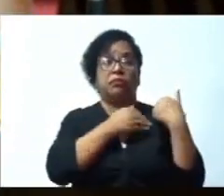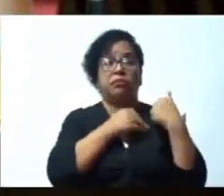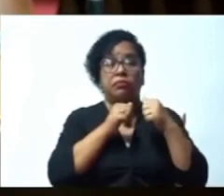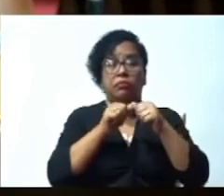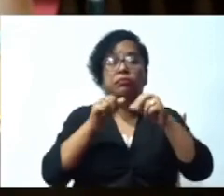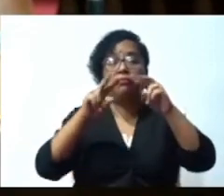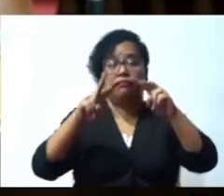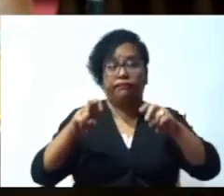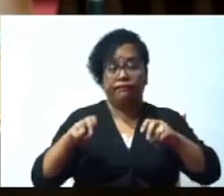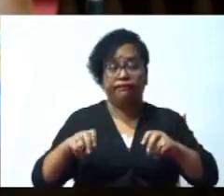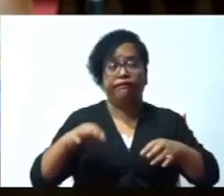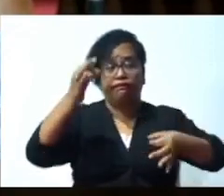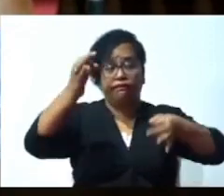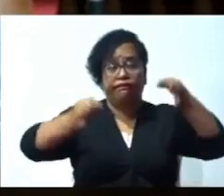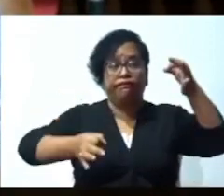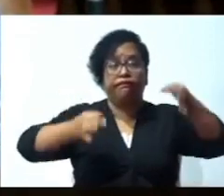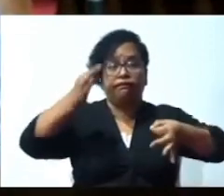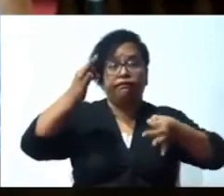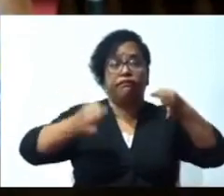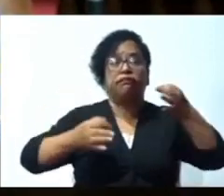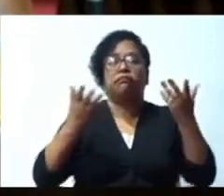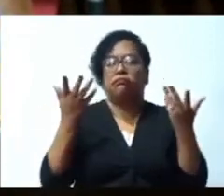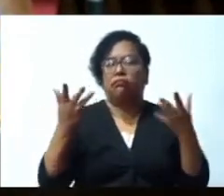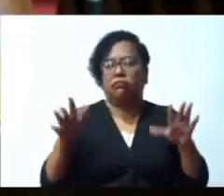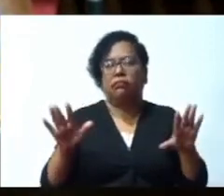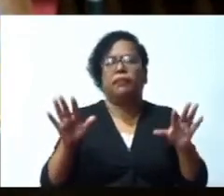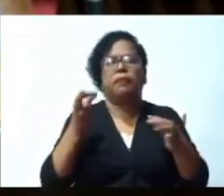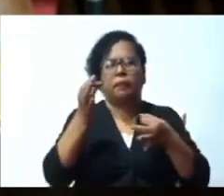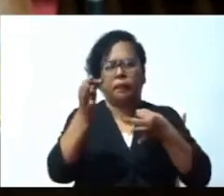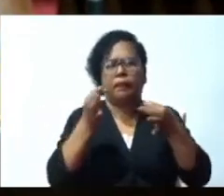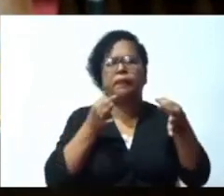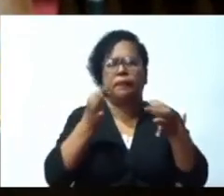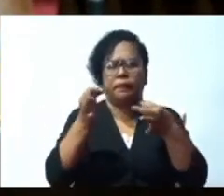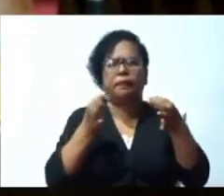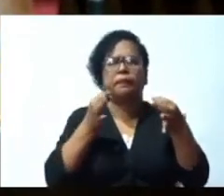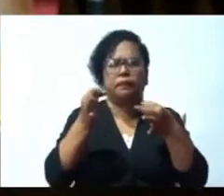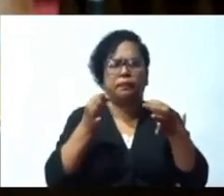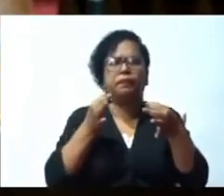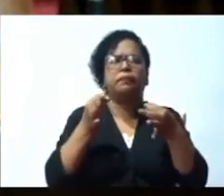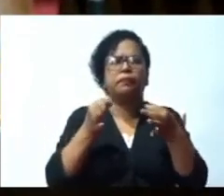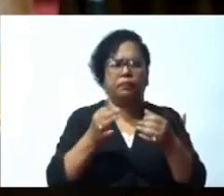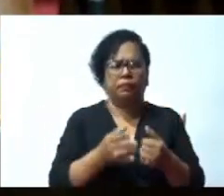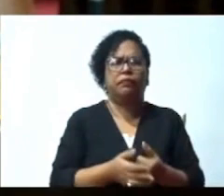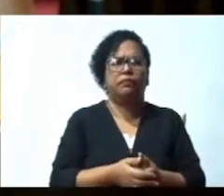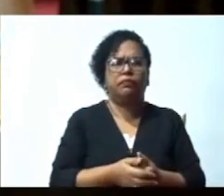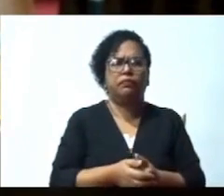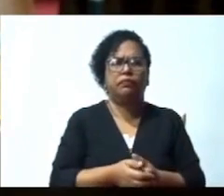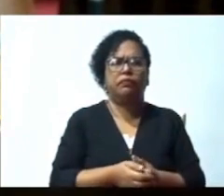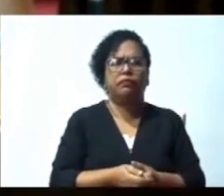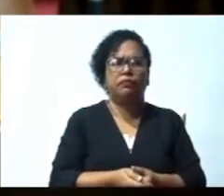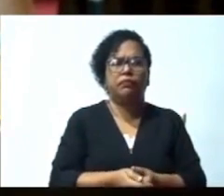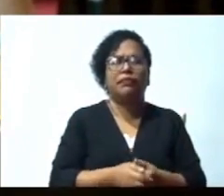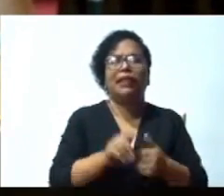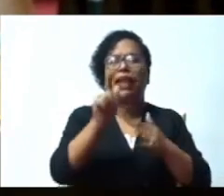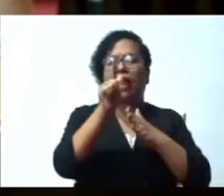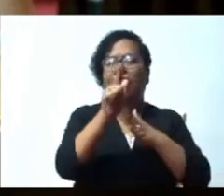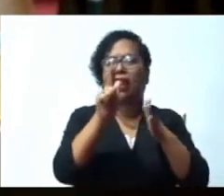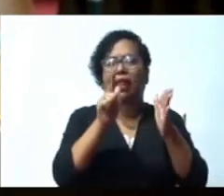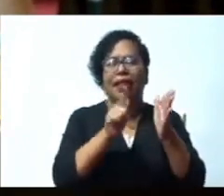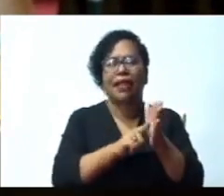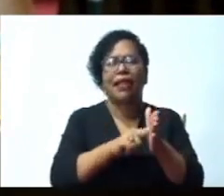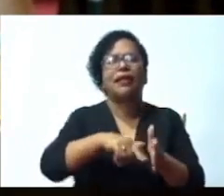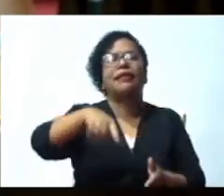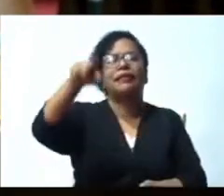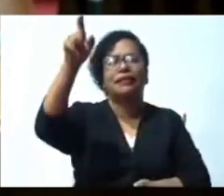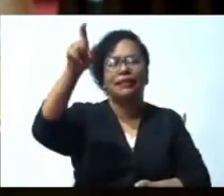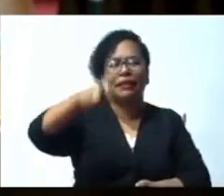estamos frente a una ley fundamental una ley necesaria para